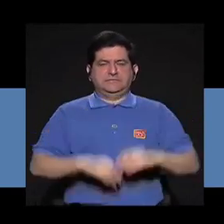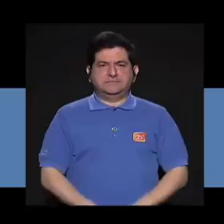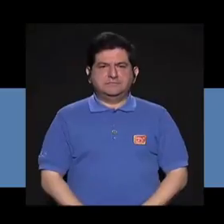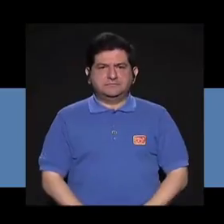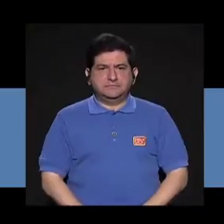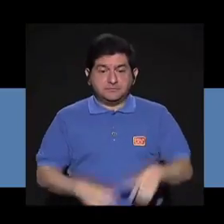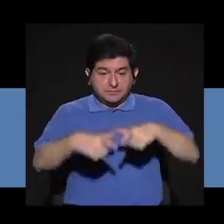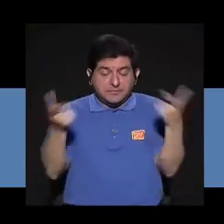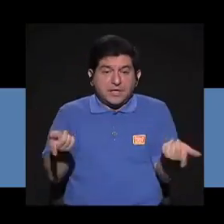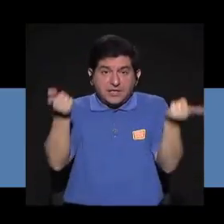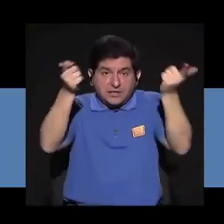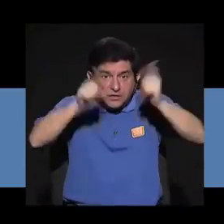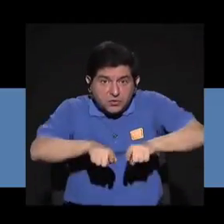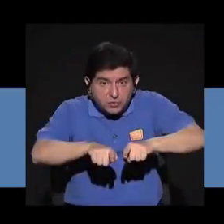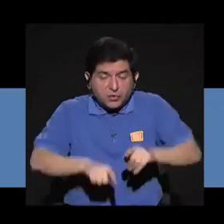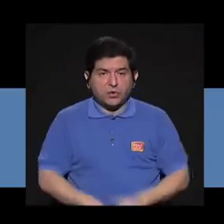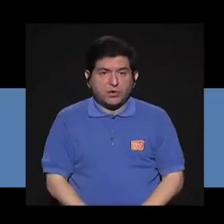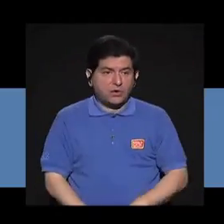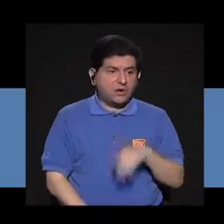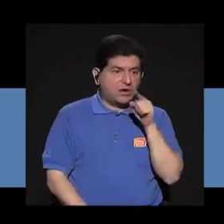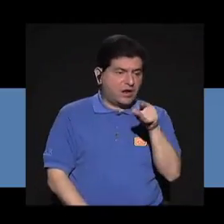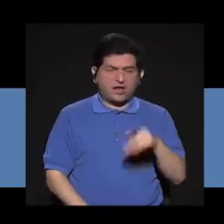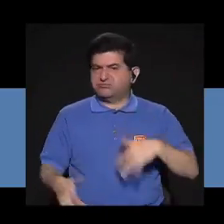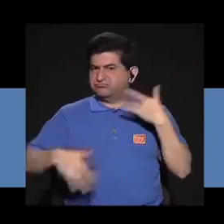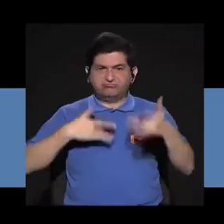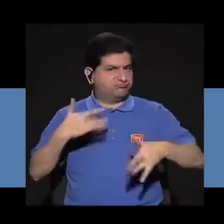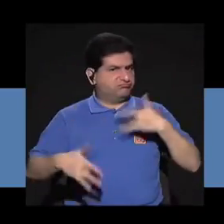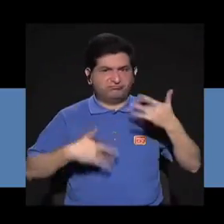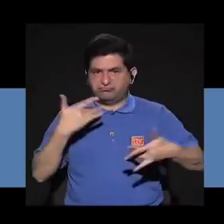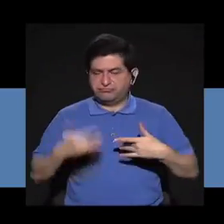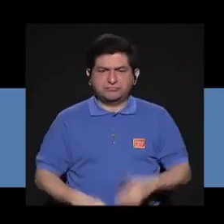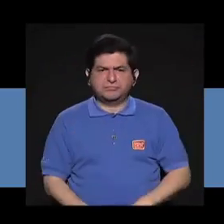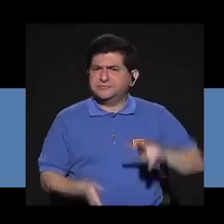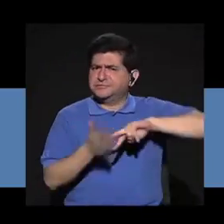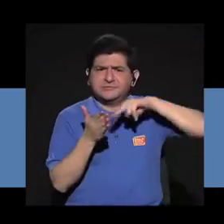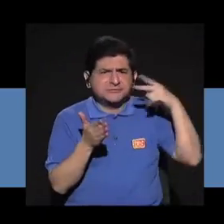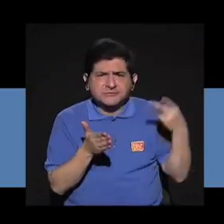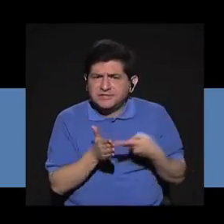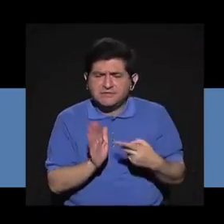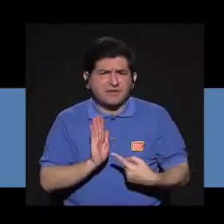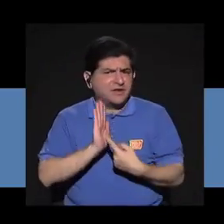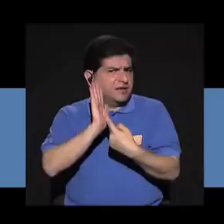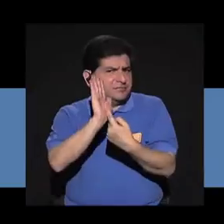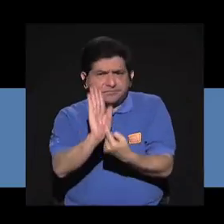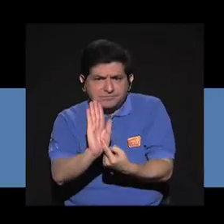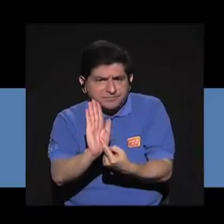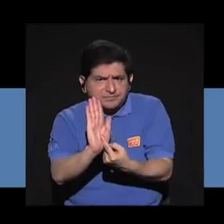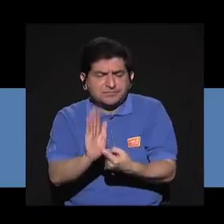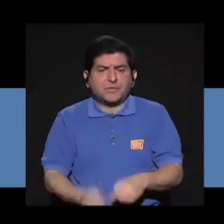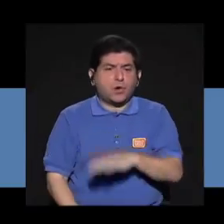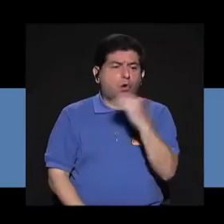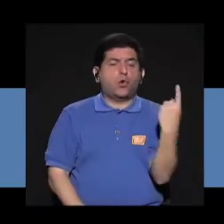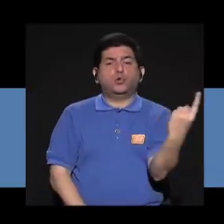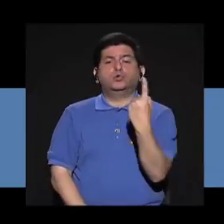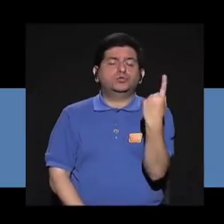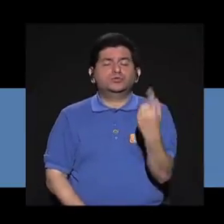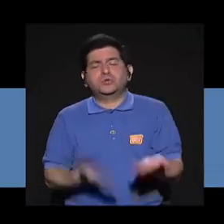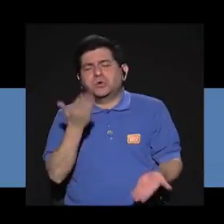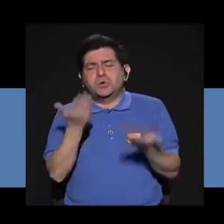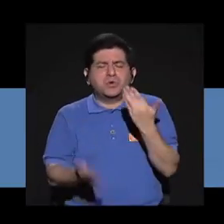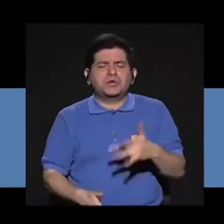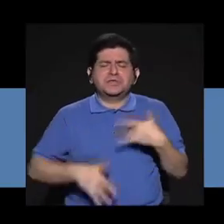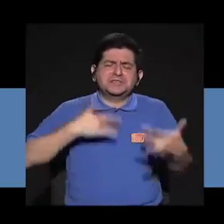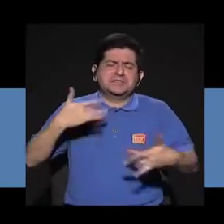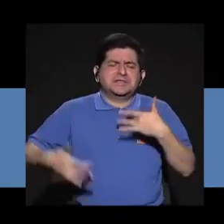En la mayoría de los casos, estas son asintomáticas, es decir, no presentan síntomas, o solo van acompañadas